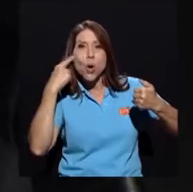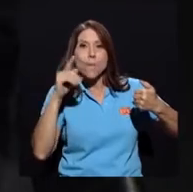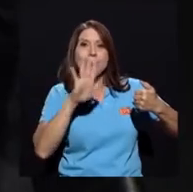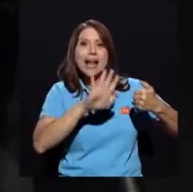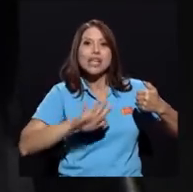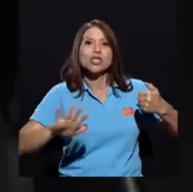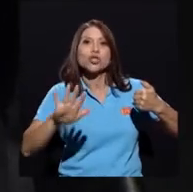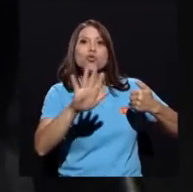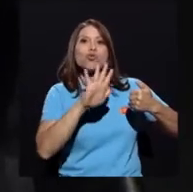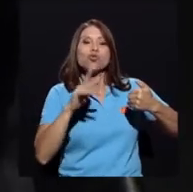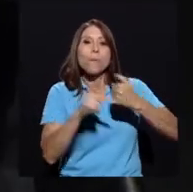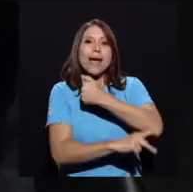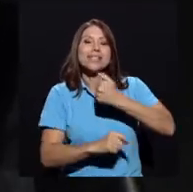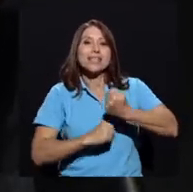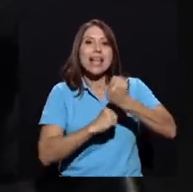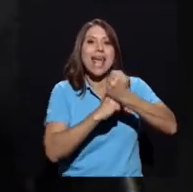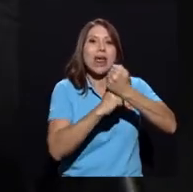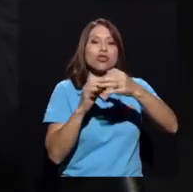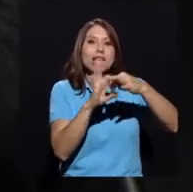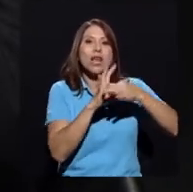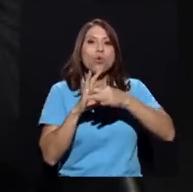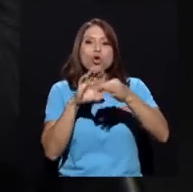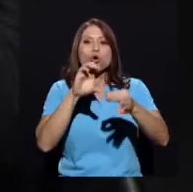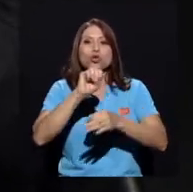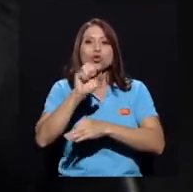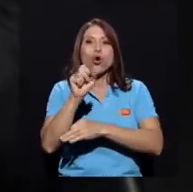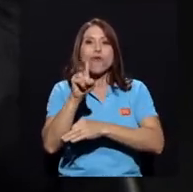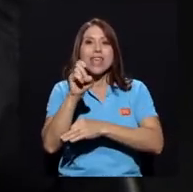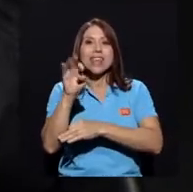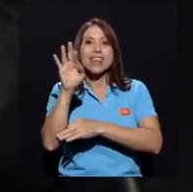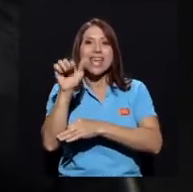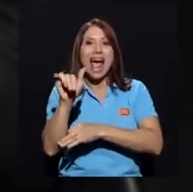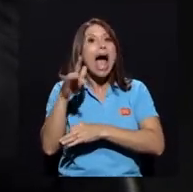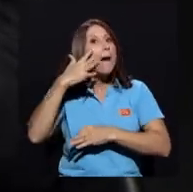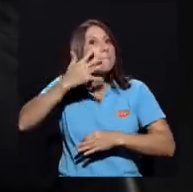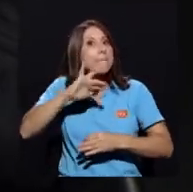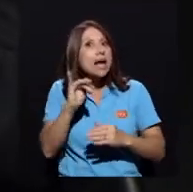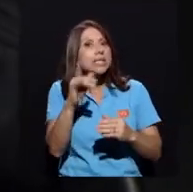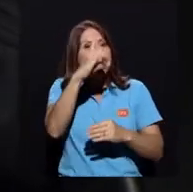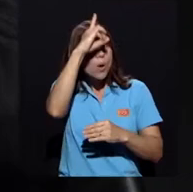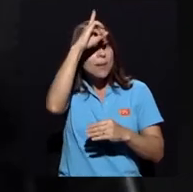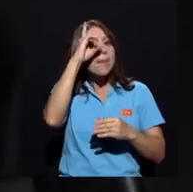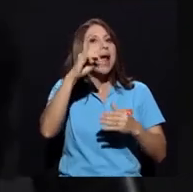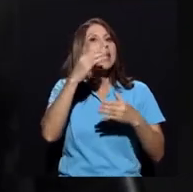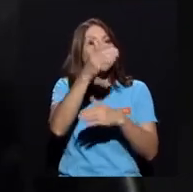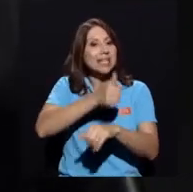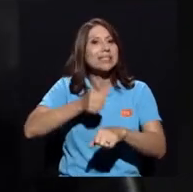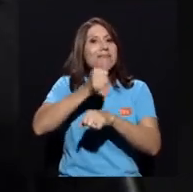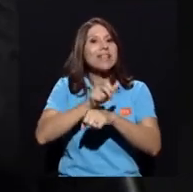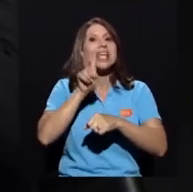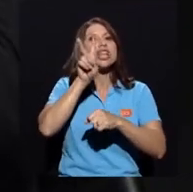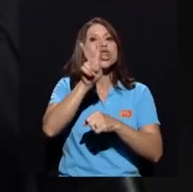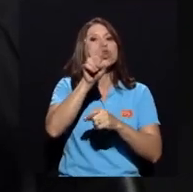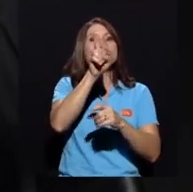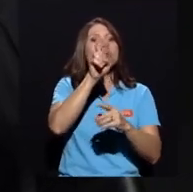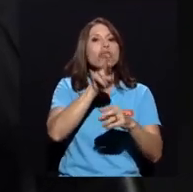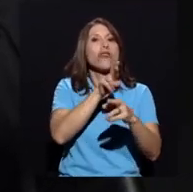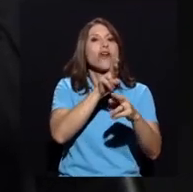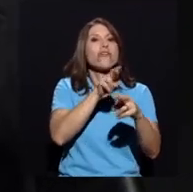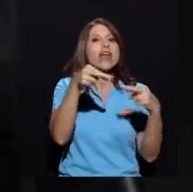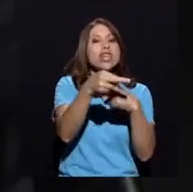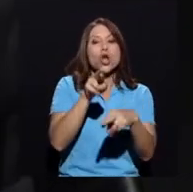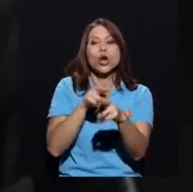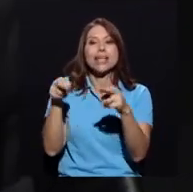se establecen básicamente dos regiones, al igual que en Alemania. Muy parecido la discusión como Alemania, donde habían dos regiones.